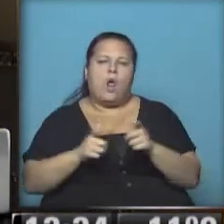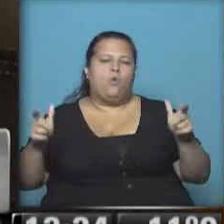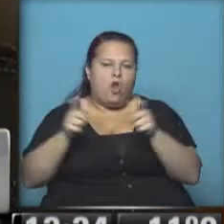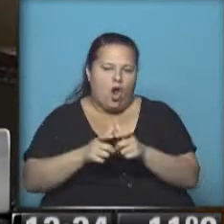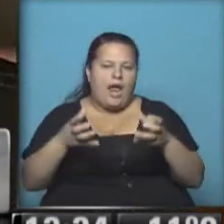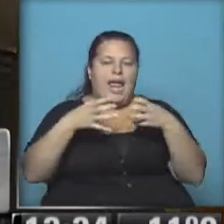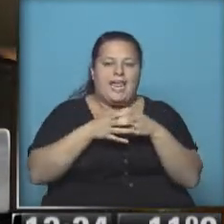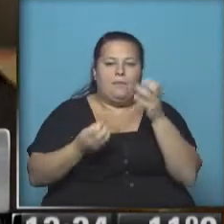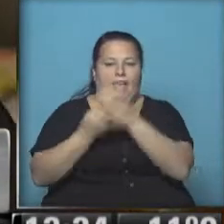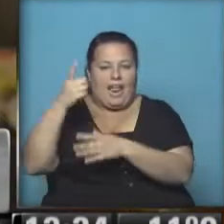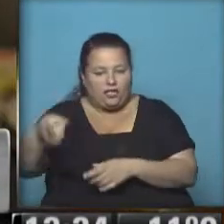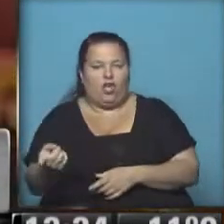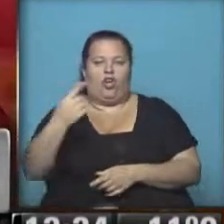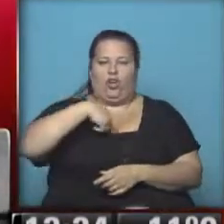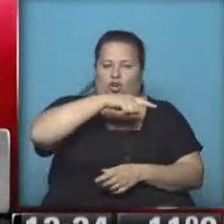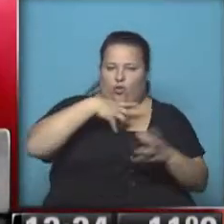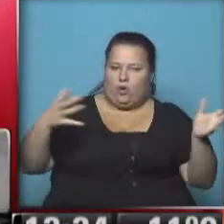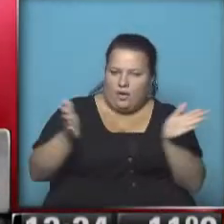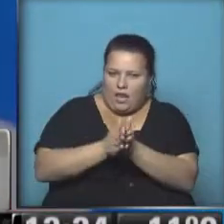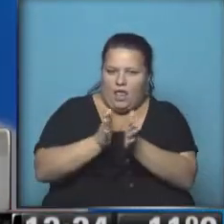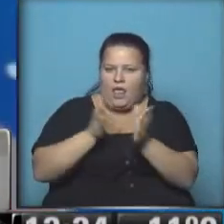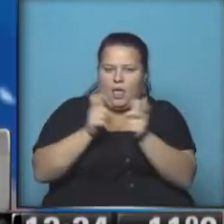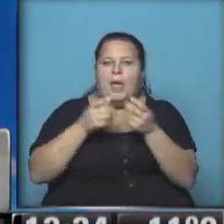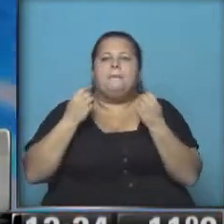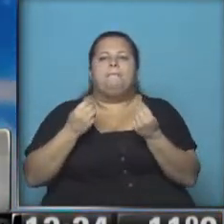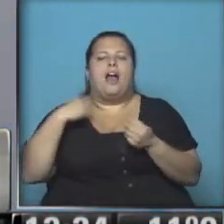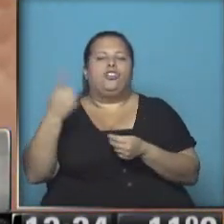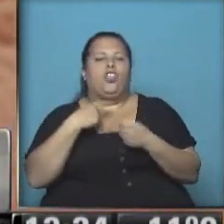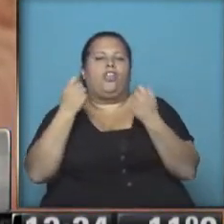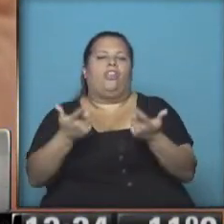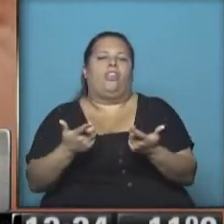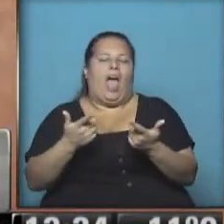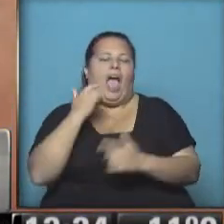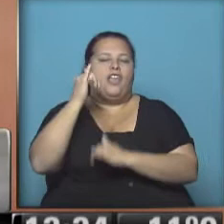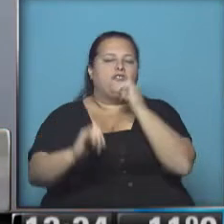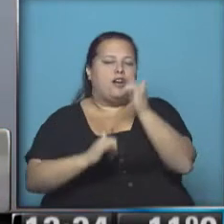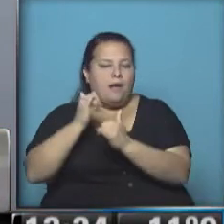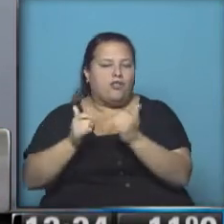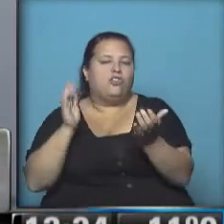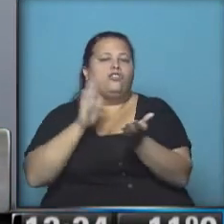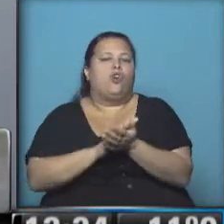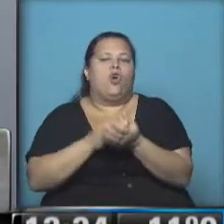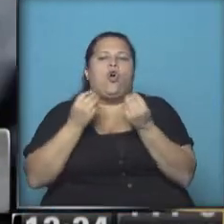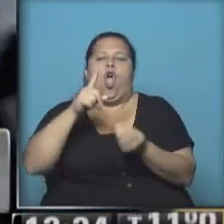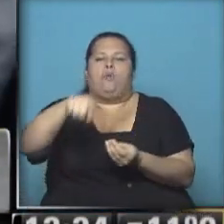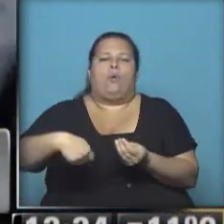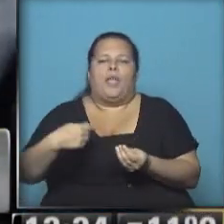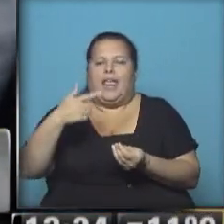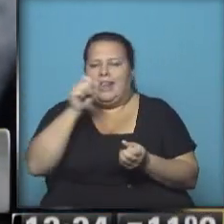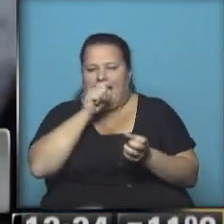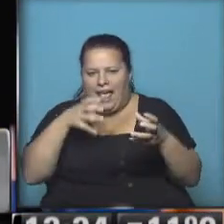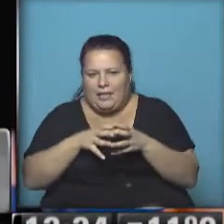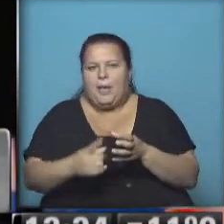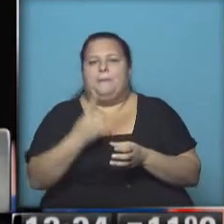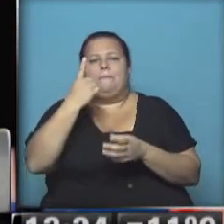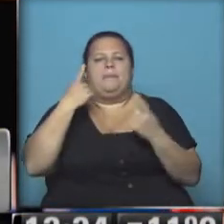el equipo creativo de ellos y nosotros, con el fin de nosotros poderles dar datos de cómo nació Soda, cuál fue el